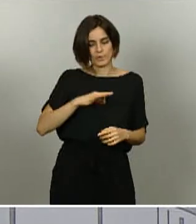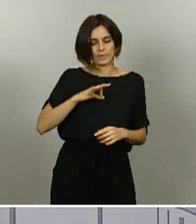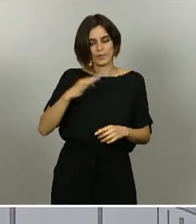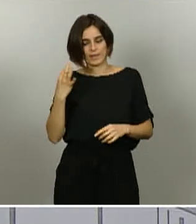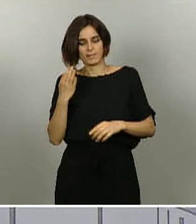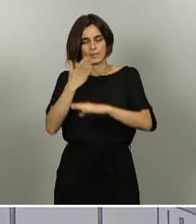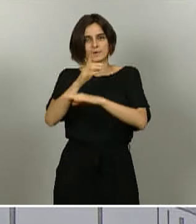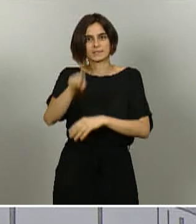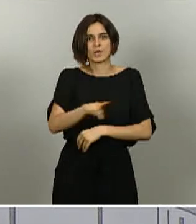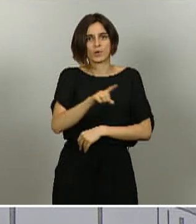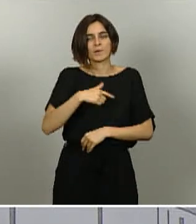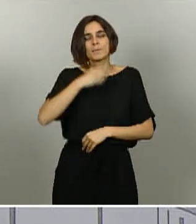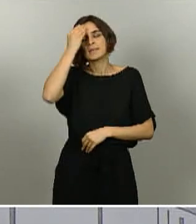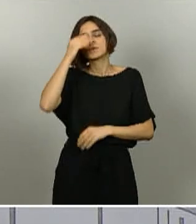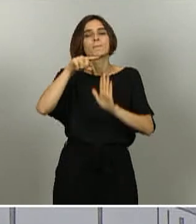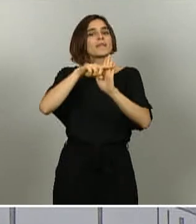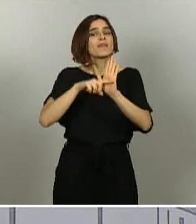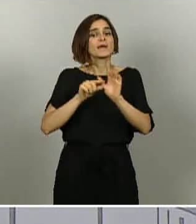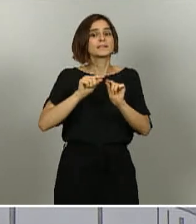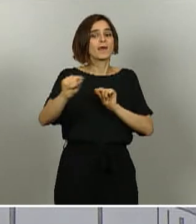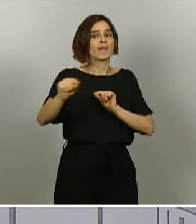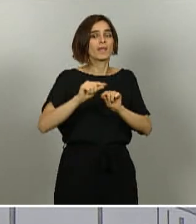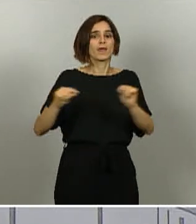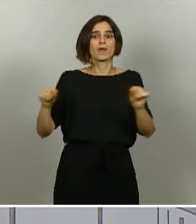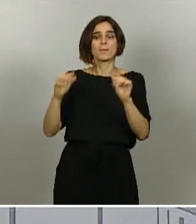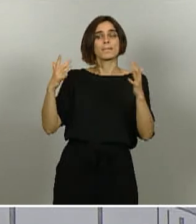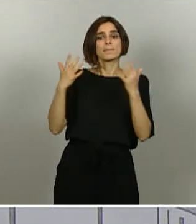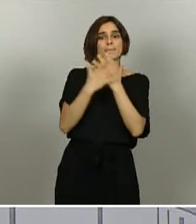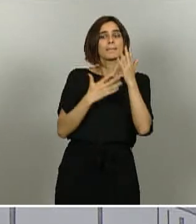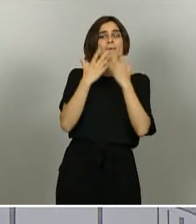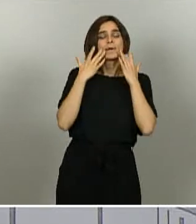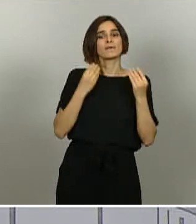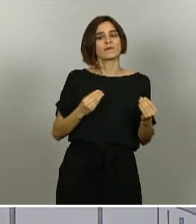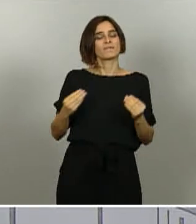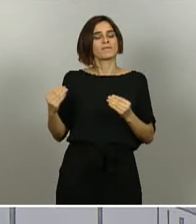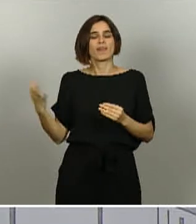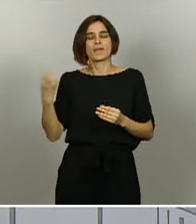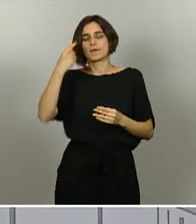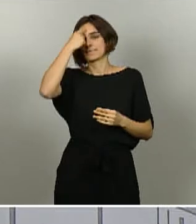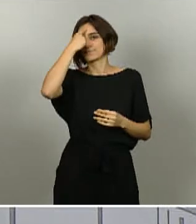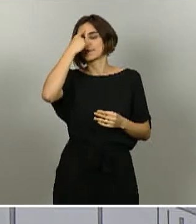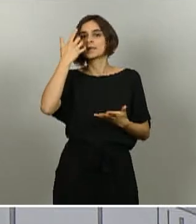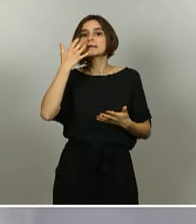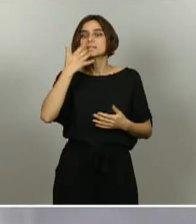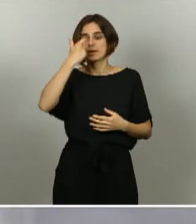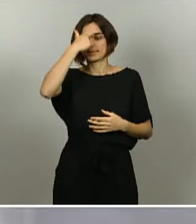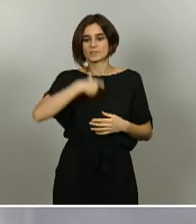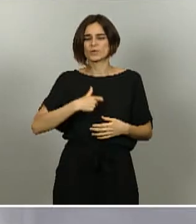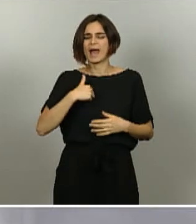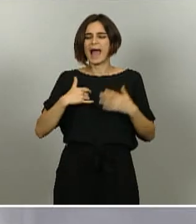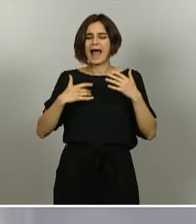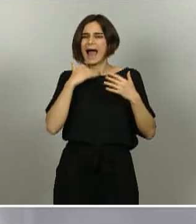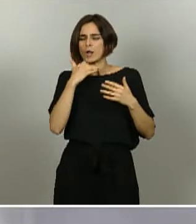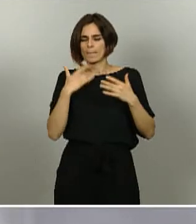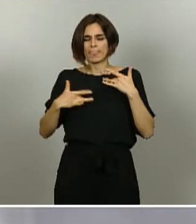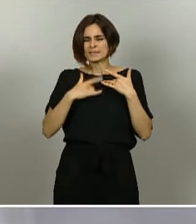síntoma debería ser suficientemente consciente, solidaria y generosa como para quedarse en casa. Una pregunta que llega